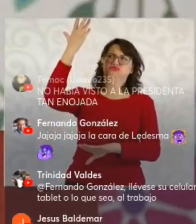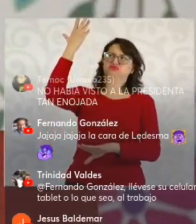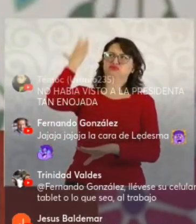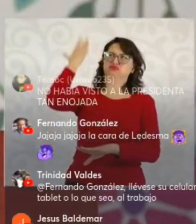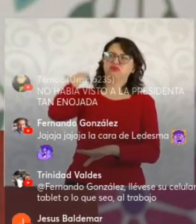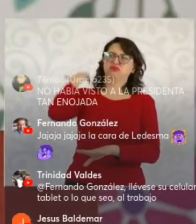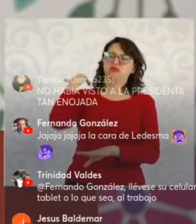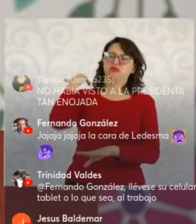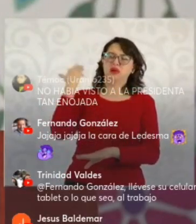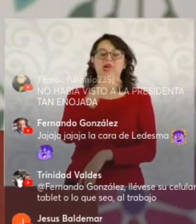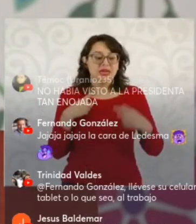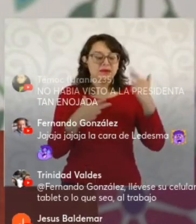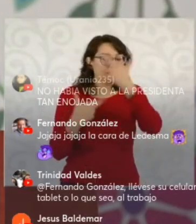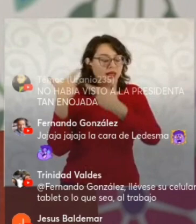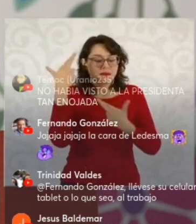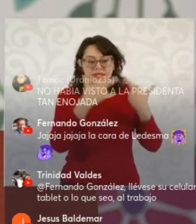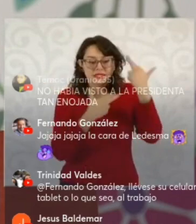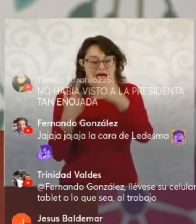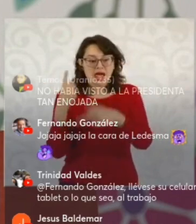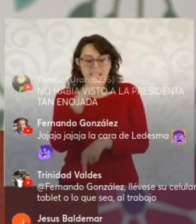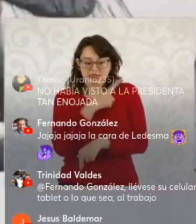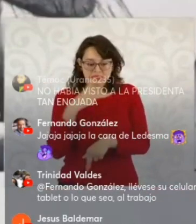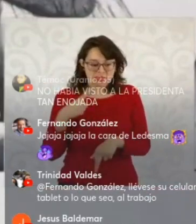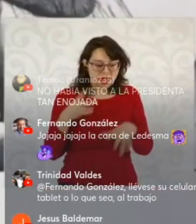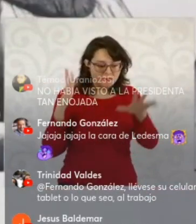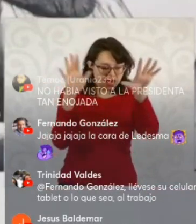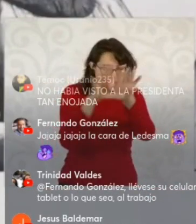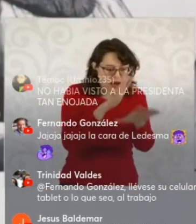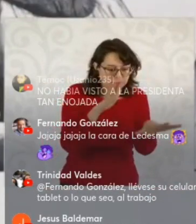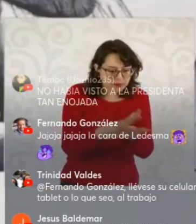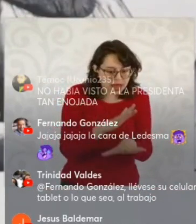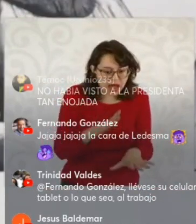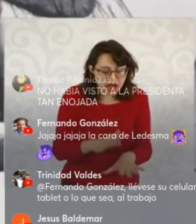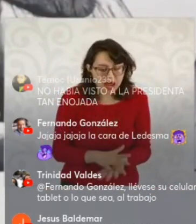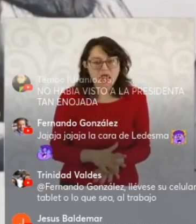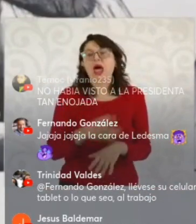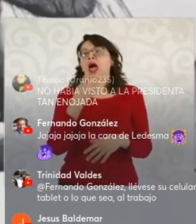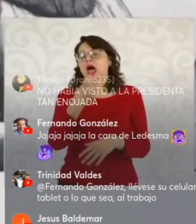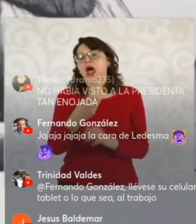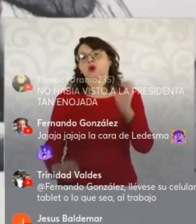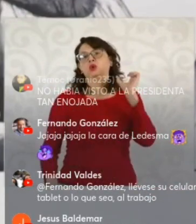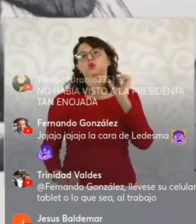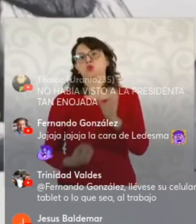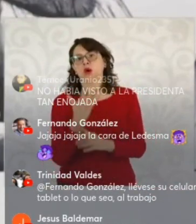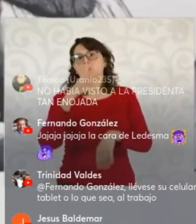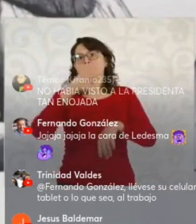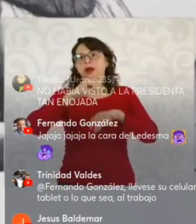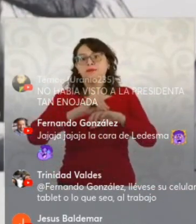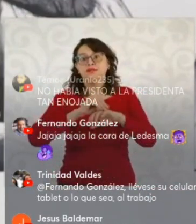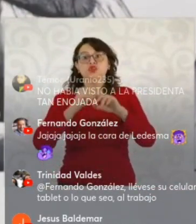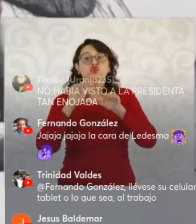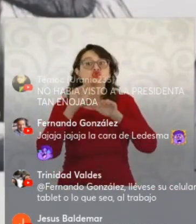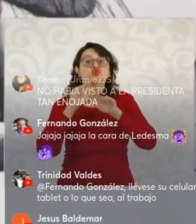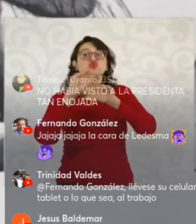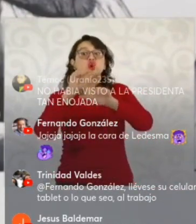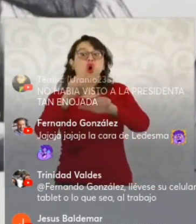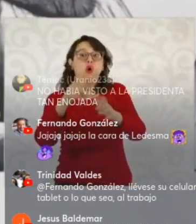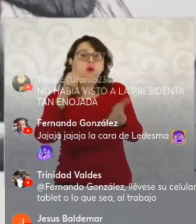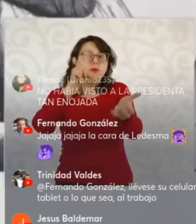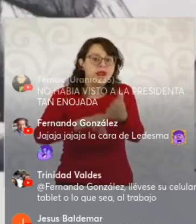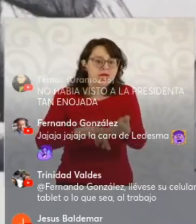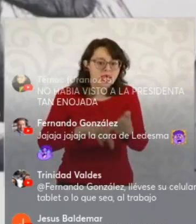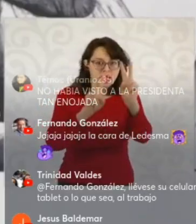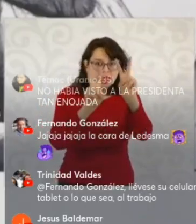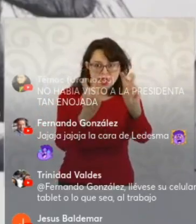para poder mejorar los impactos ambientales de las minas actuales. Eso es lo que ha estado trabajando